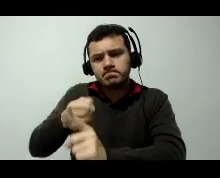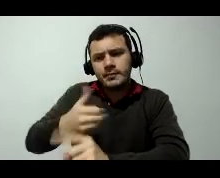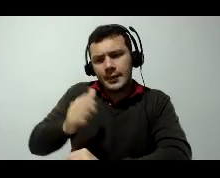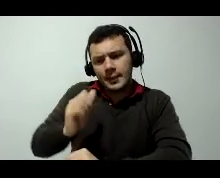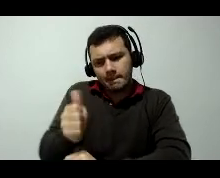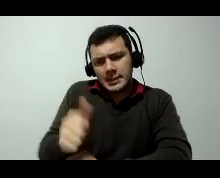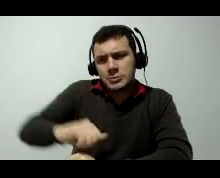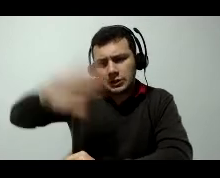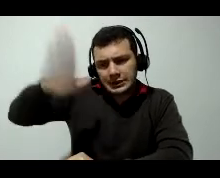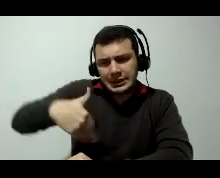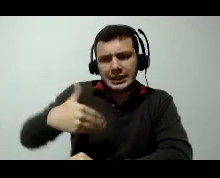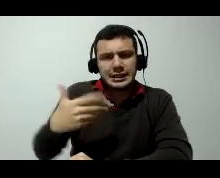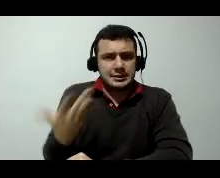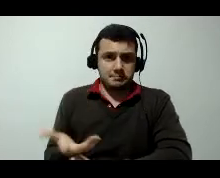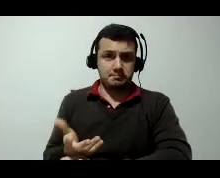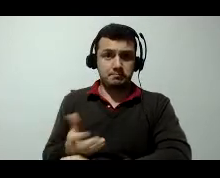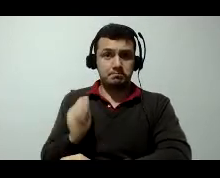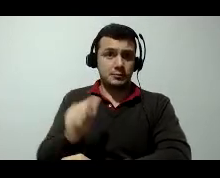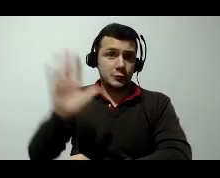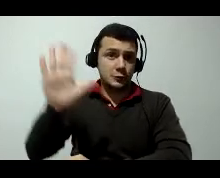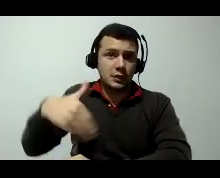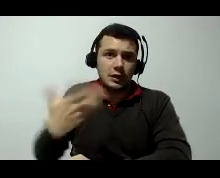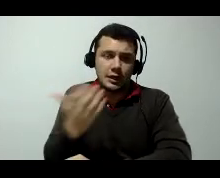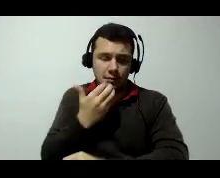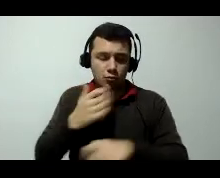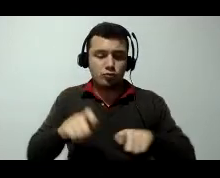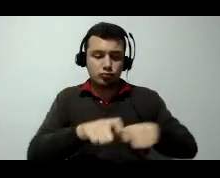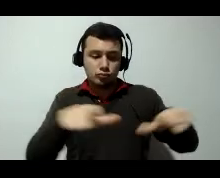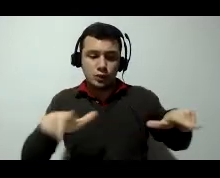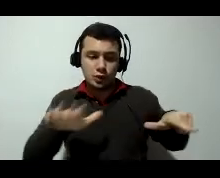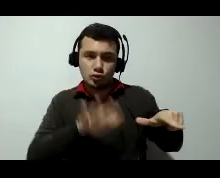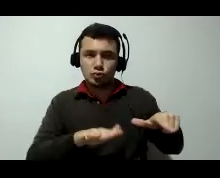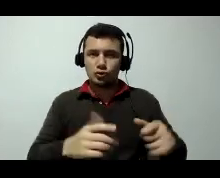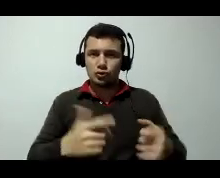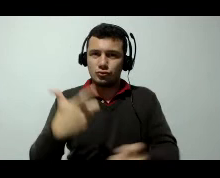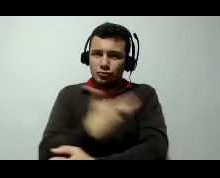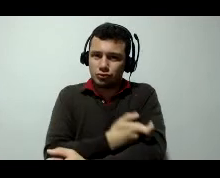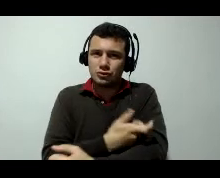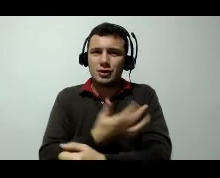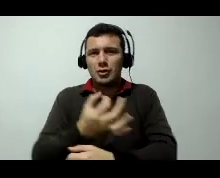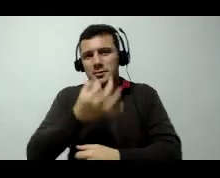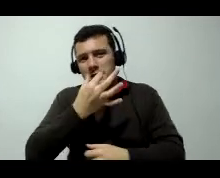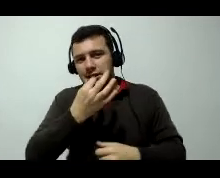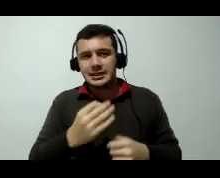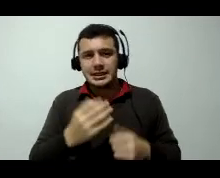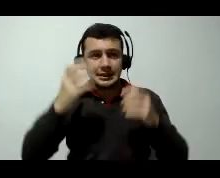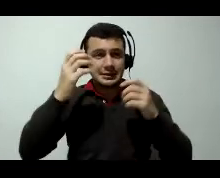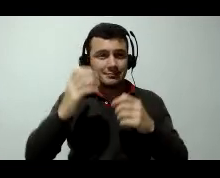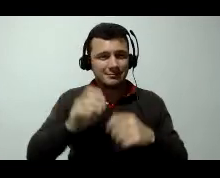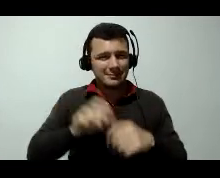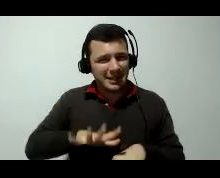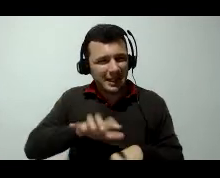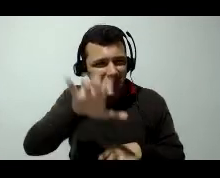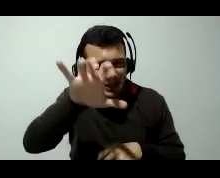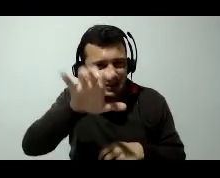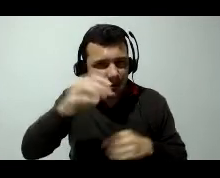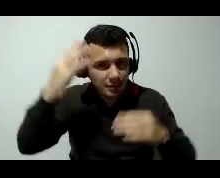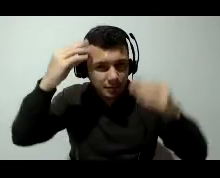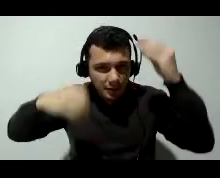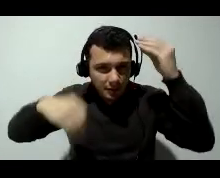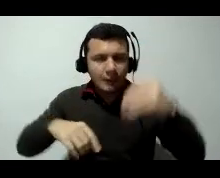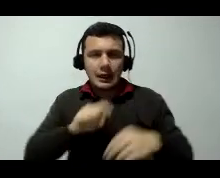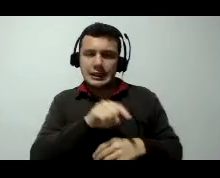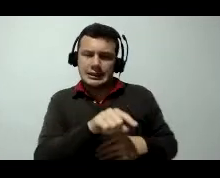porque ¿qué pasa si yo tengo una sala de quimioterapia, por ejemplo, alguien que viene que está esperando su turno de quimioterapia y hay alguien que viene